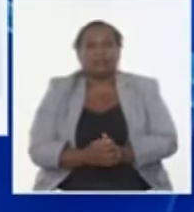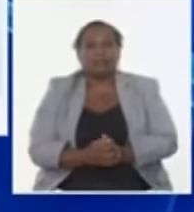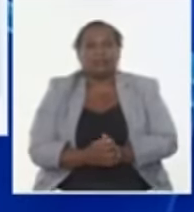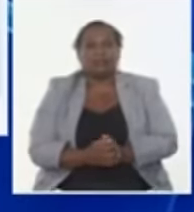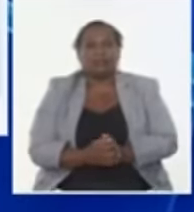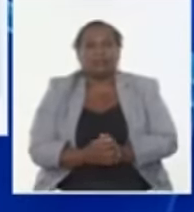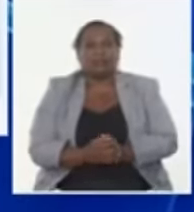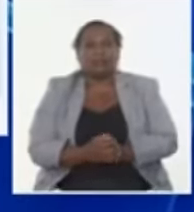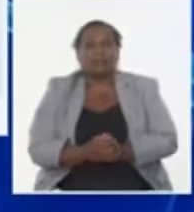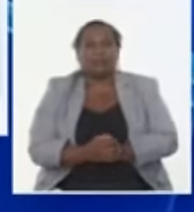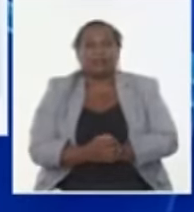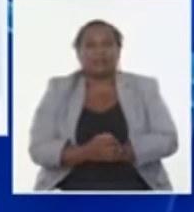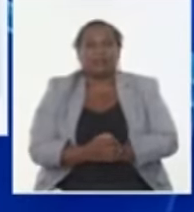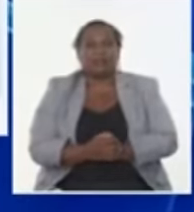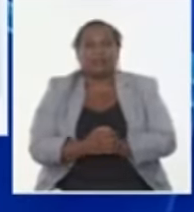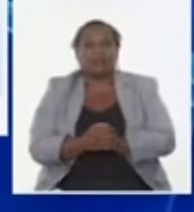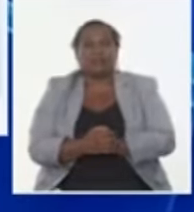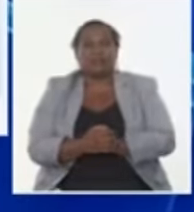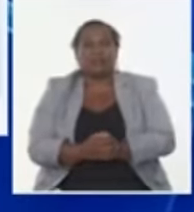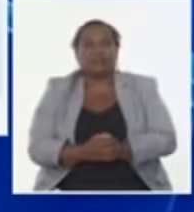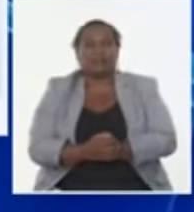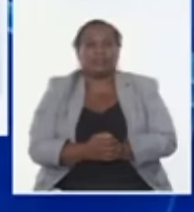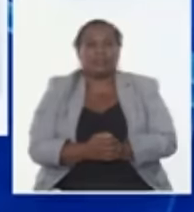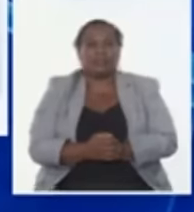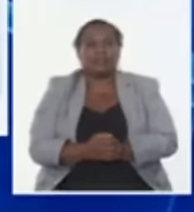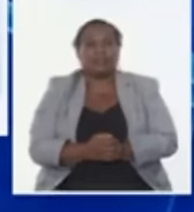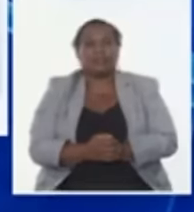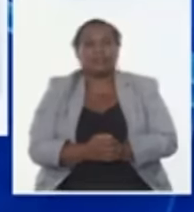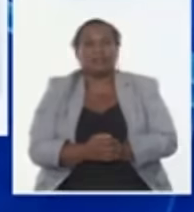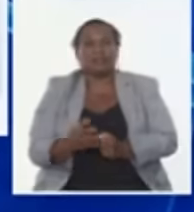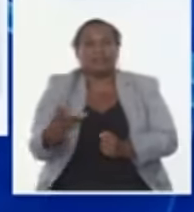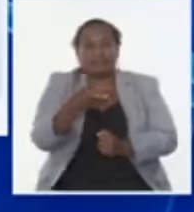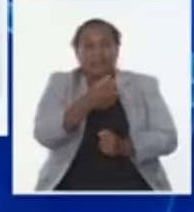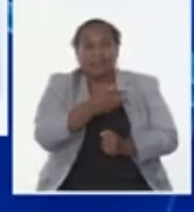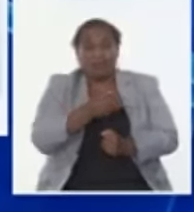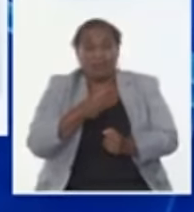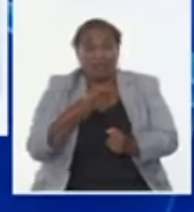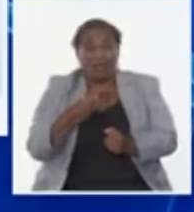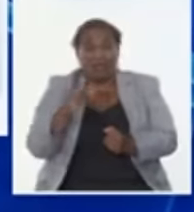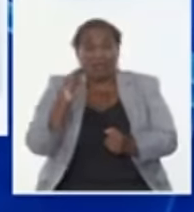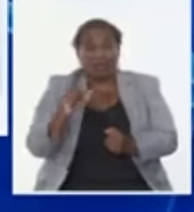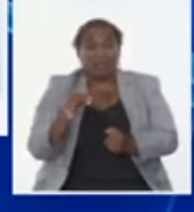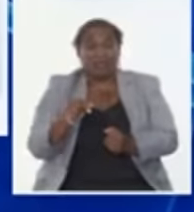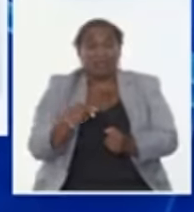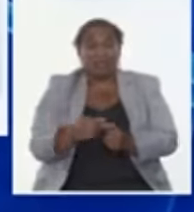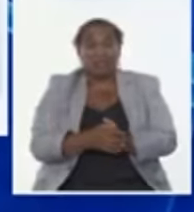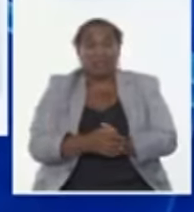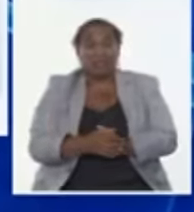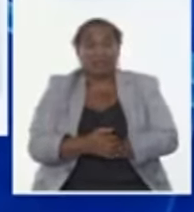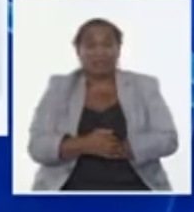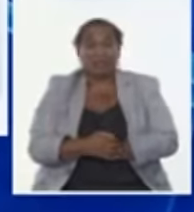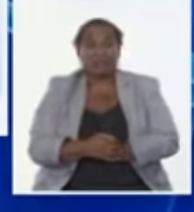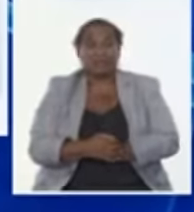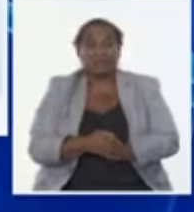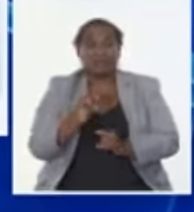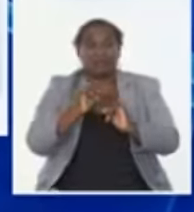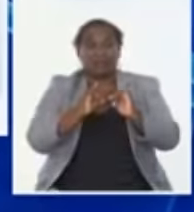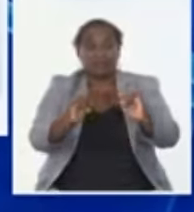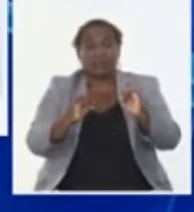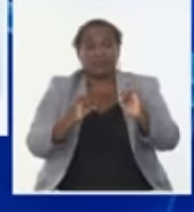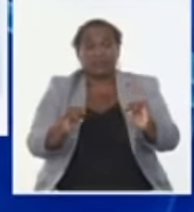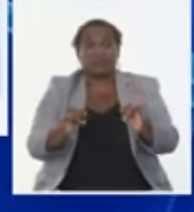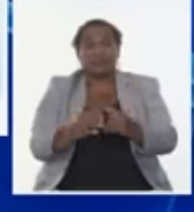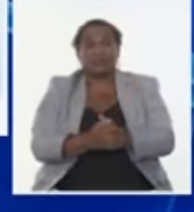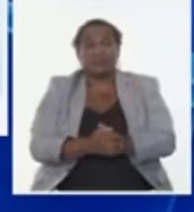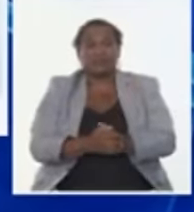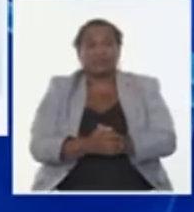agropecuarios. Por estos conceptos se han recaudado en este periodo, estamos hablando de esto, esta información